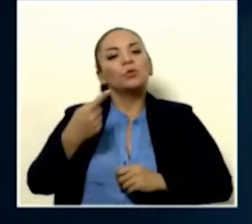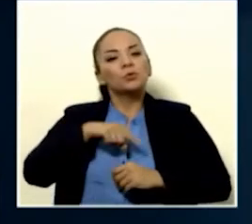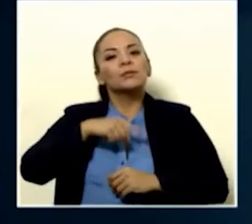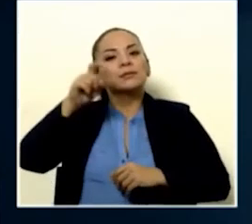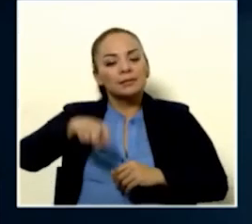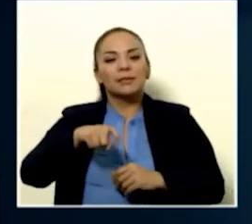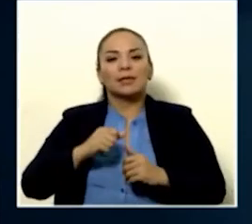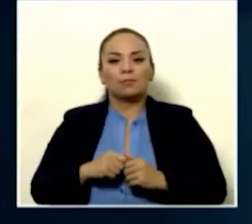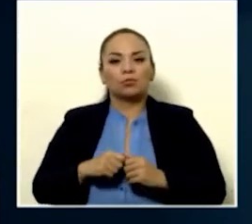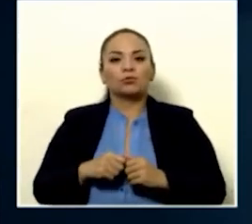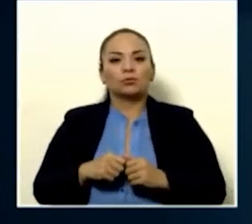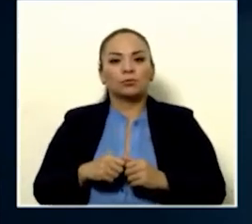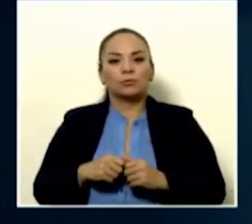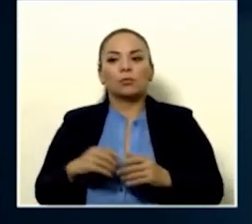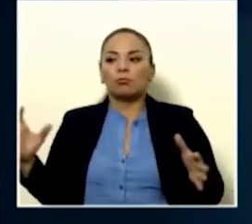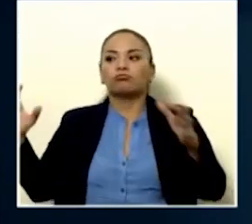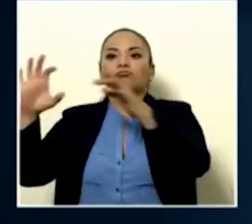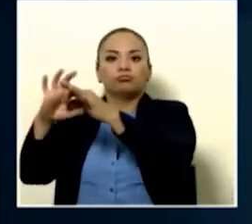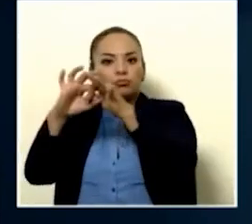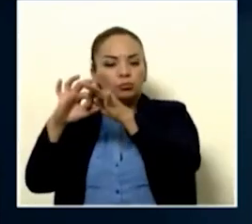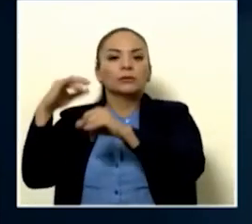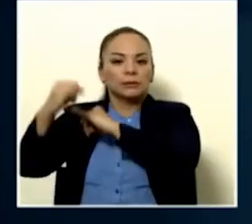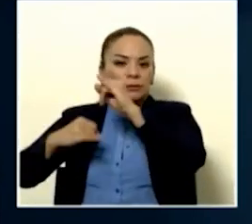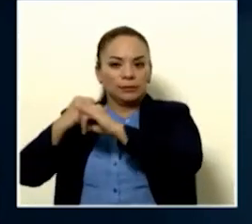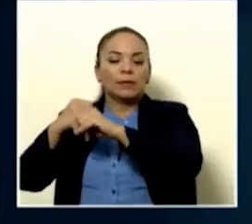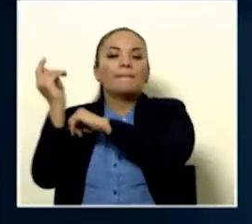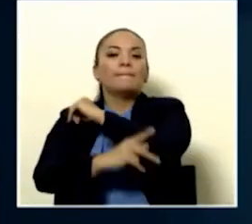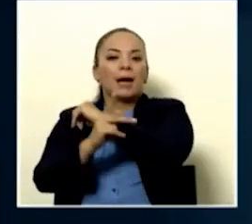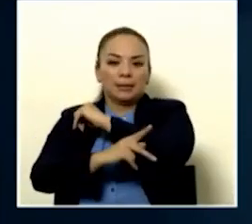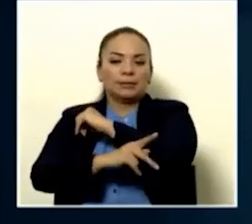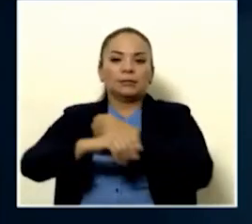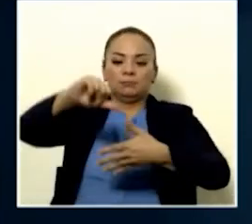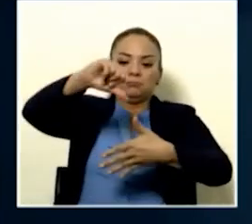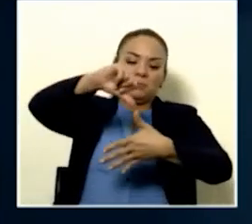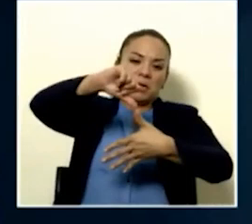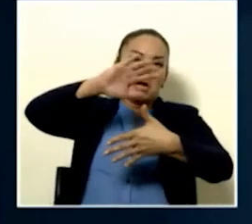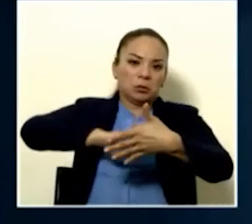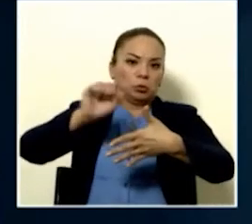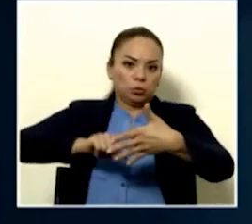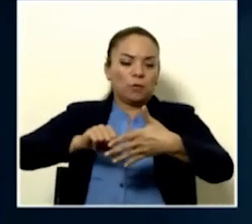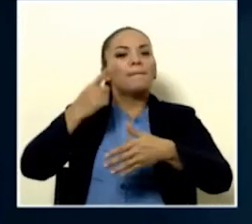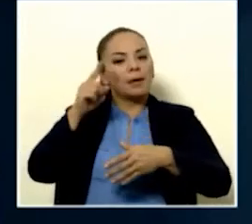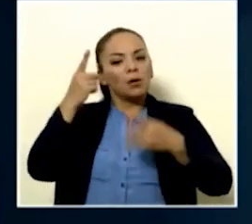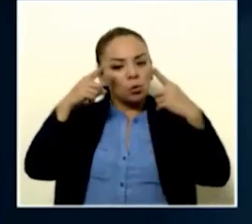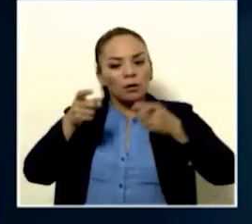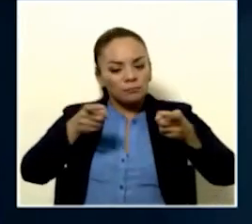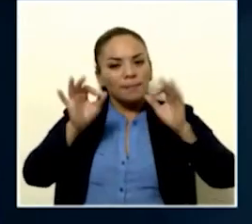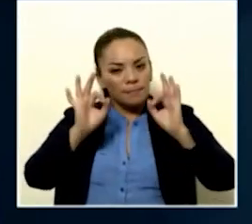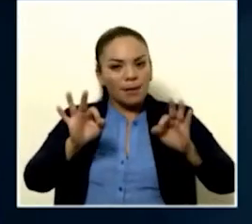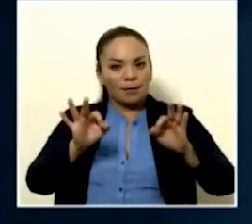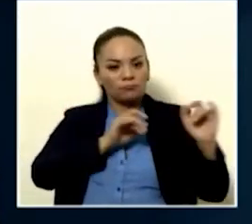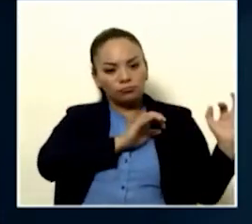necesitamos integrarnos internacionalmente junto con los países del sur para administrar adecuadamente esos flujos hacia